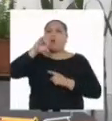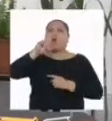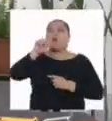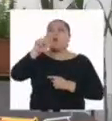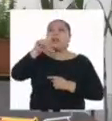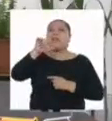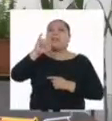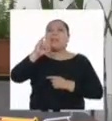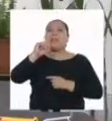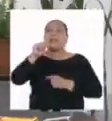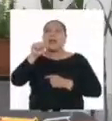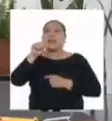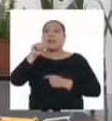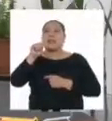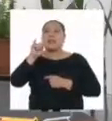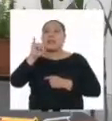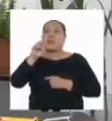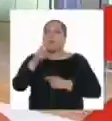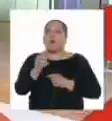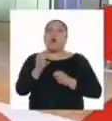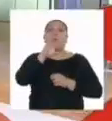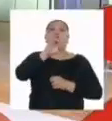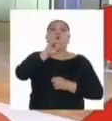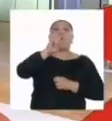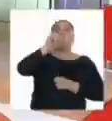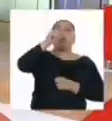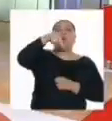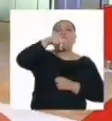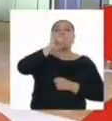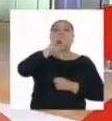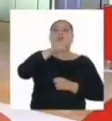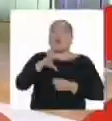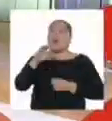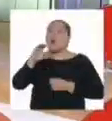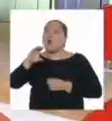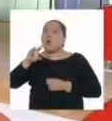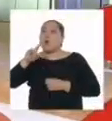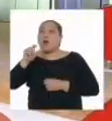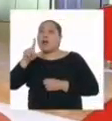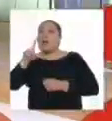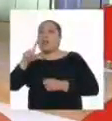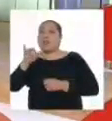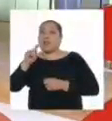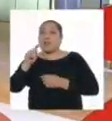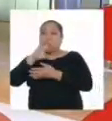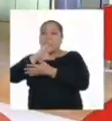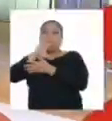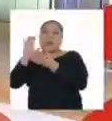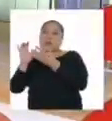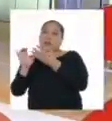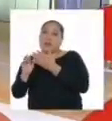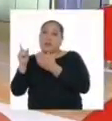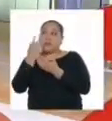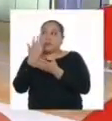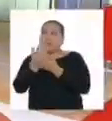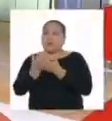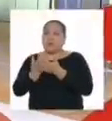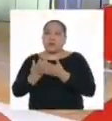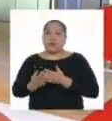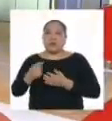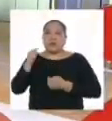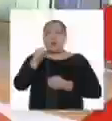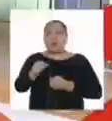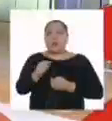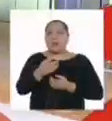y cuantitativo? ¿Puedes darme un ejemplo? Cualitativo se refiere a características que no podemos medir de manera exacta.